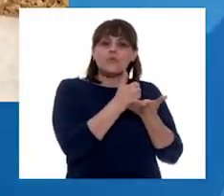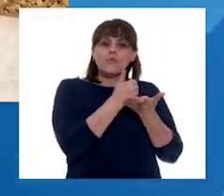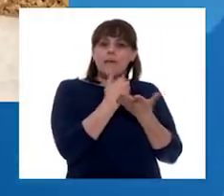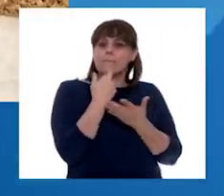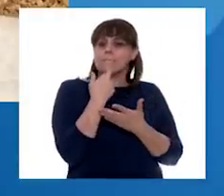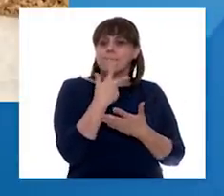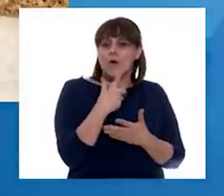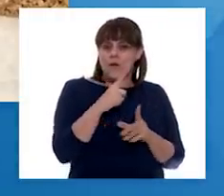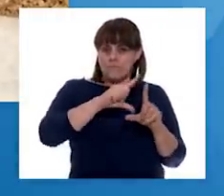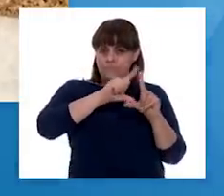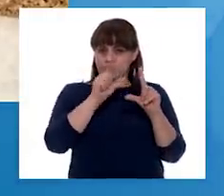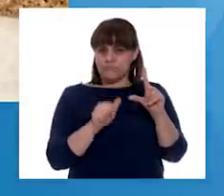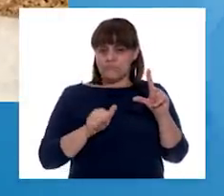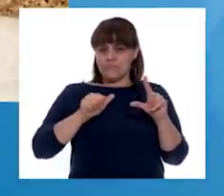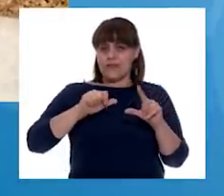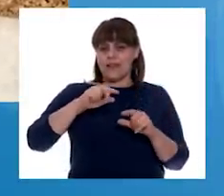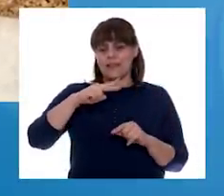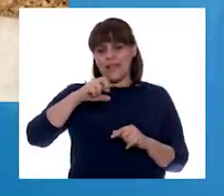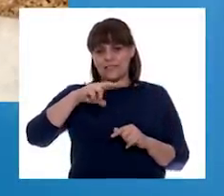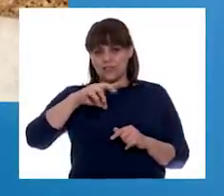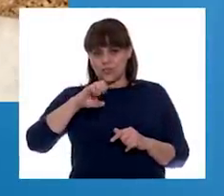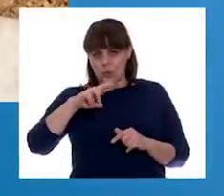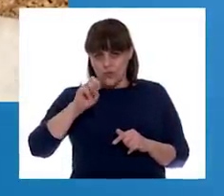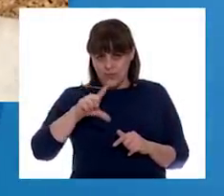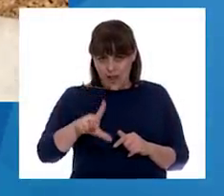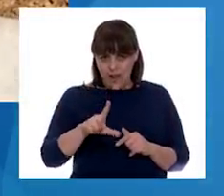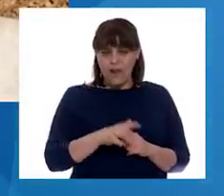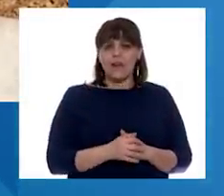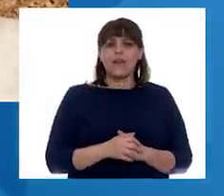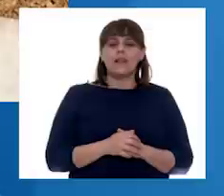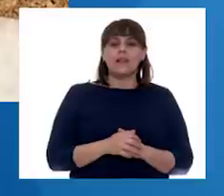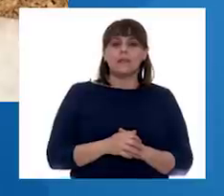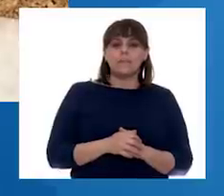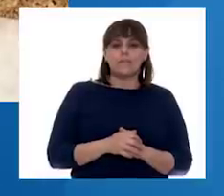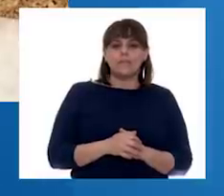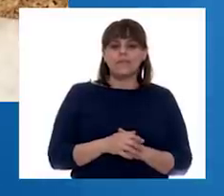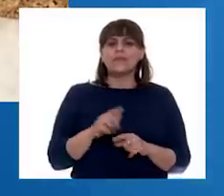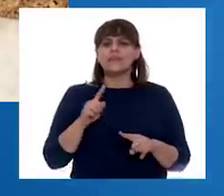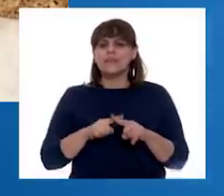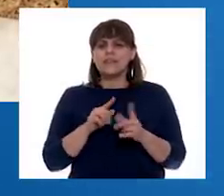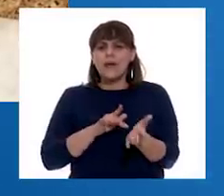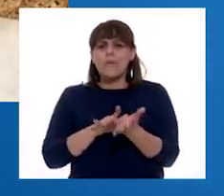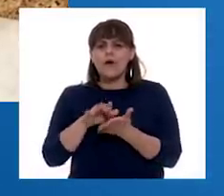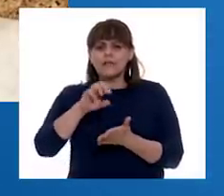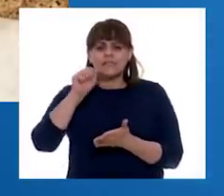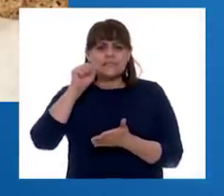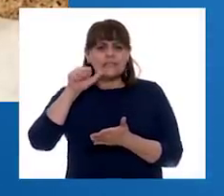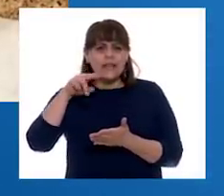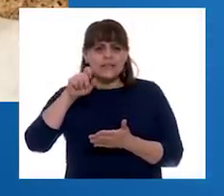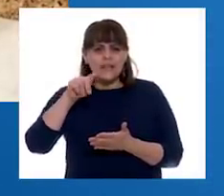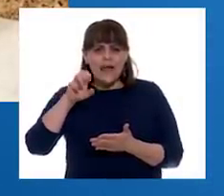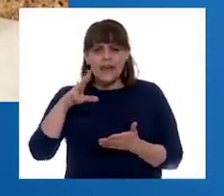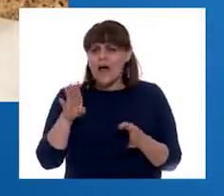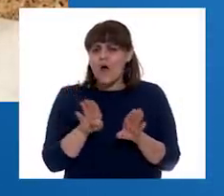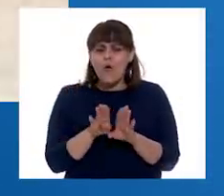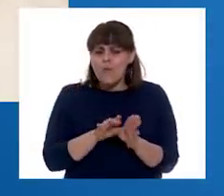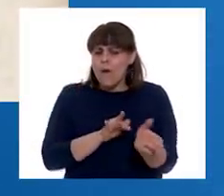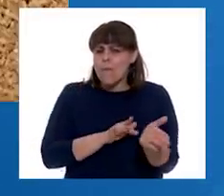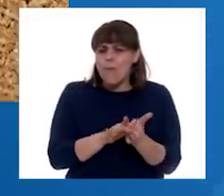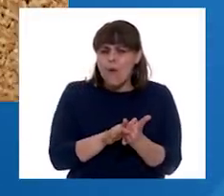que los conservadores acudirían a Santana para gobernar al país una última